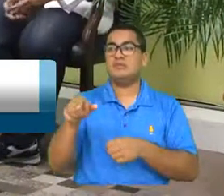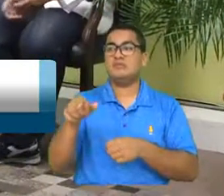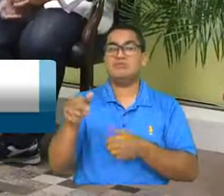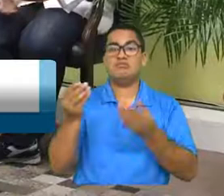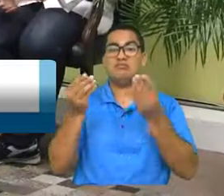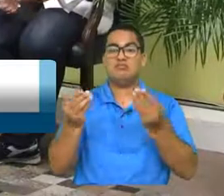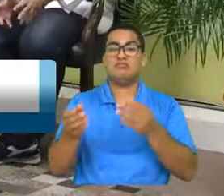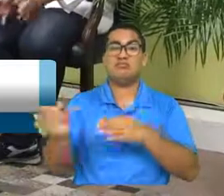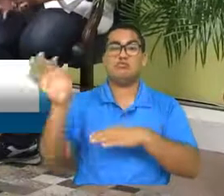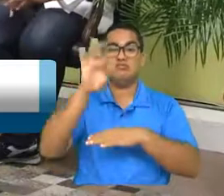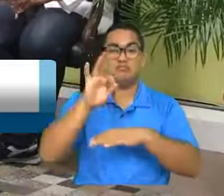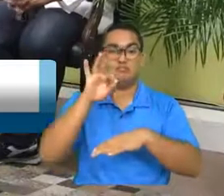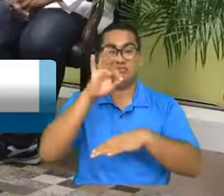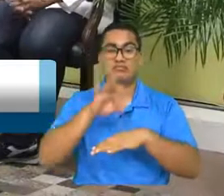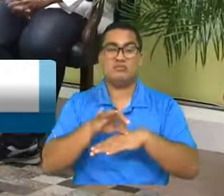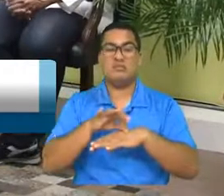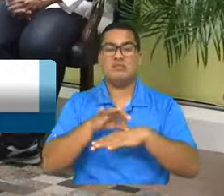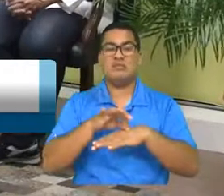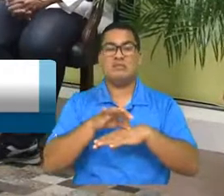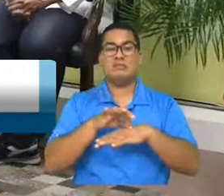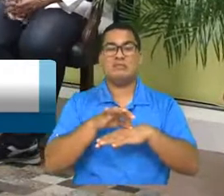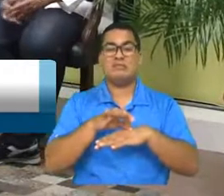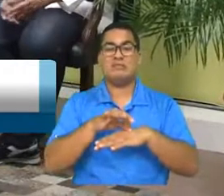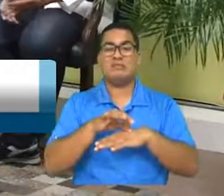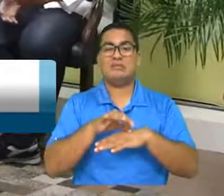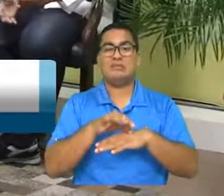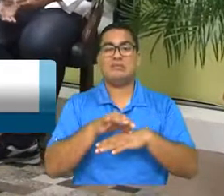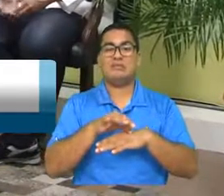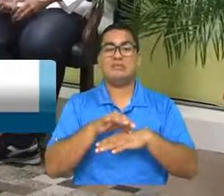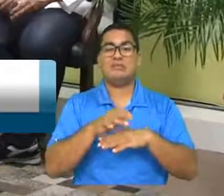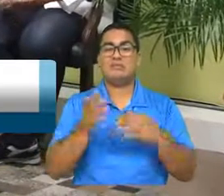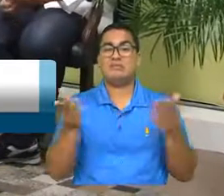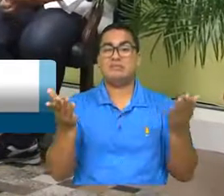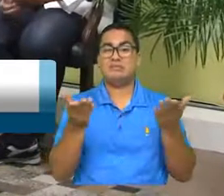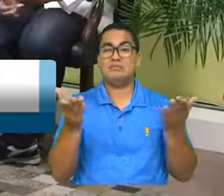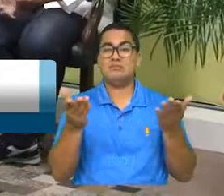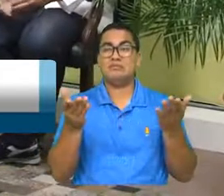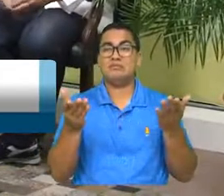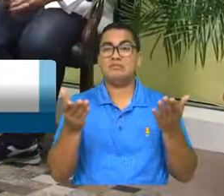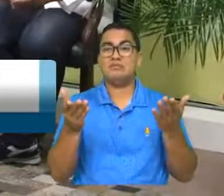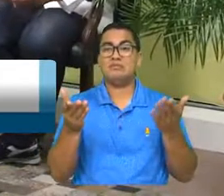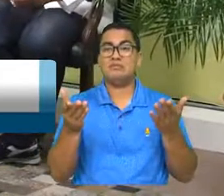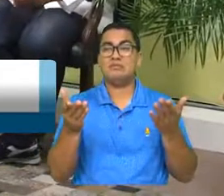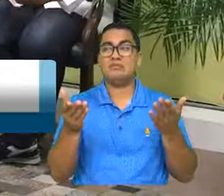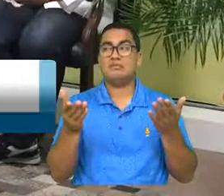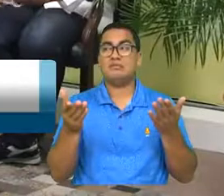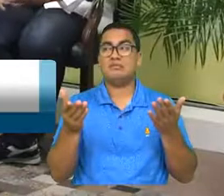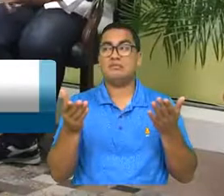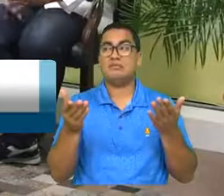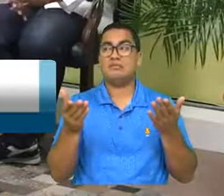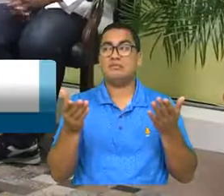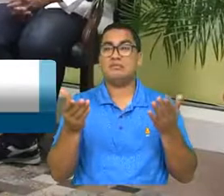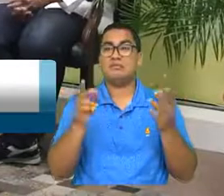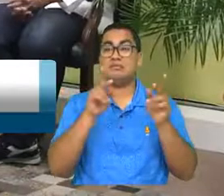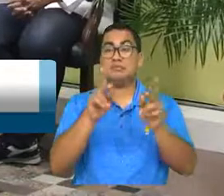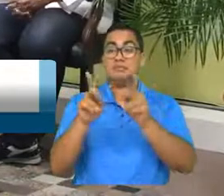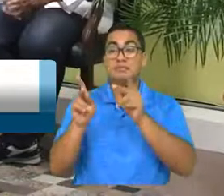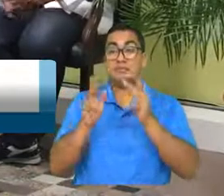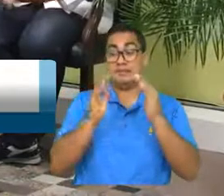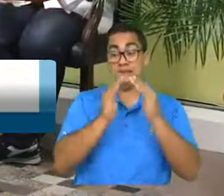mosquitos, zancudos, como les decimos popularmente, y notaban de que estando cerca de esa